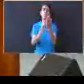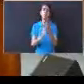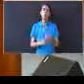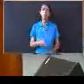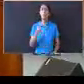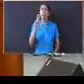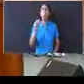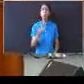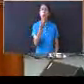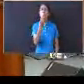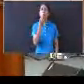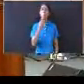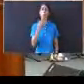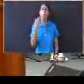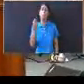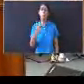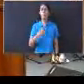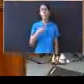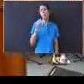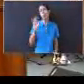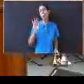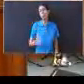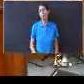pero sí hace las cosas mejor que yo.